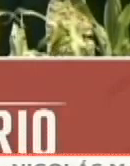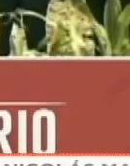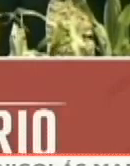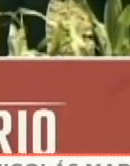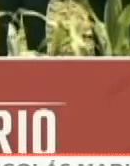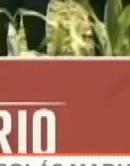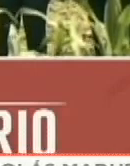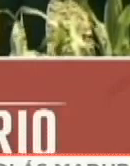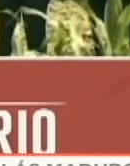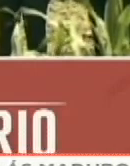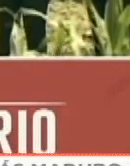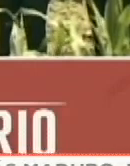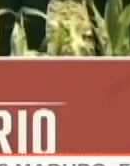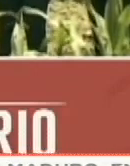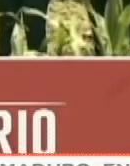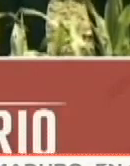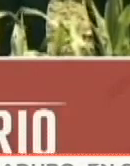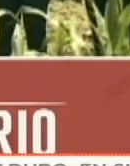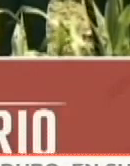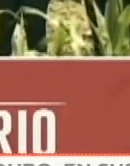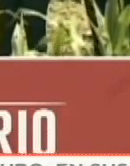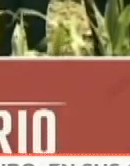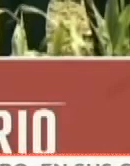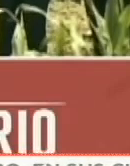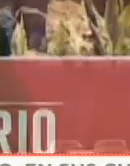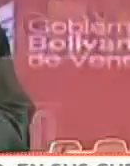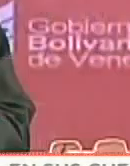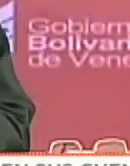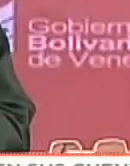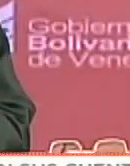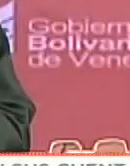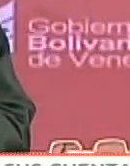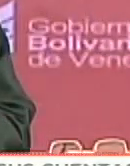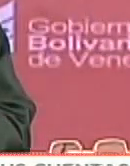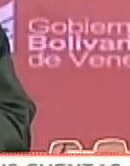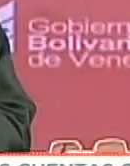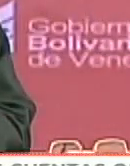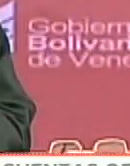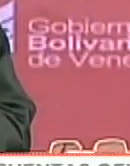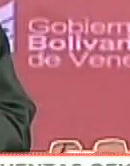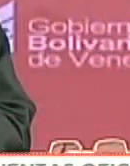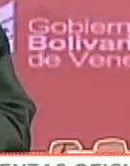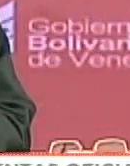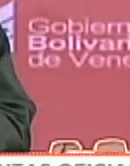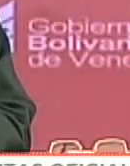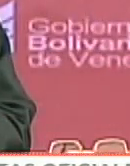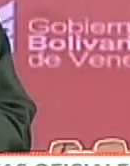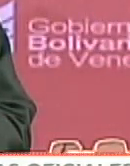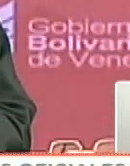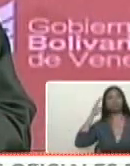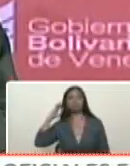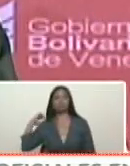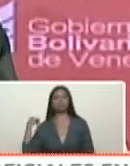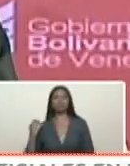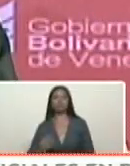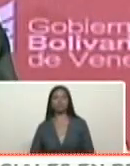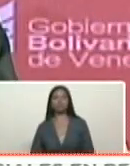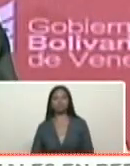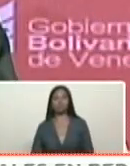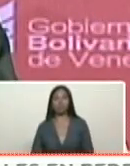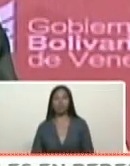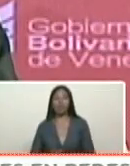adelante. Gracias, presidente. Un saludo desde el Guárico. Espíritu de victoria viene del Guárico, los